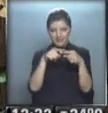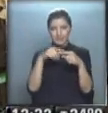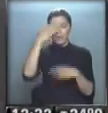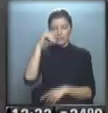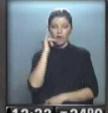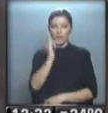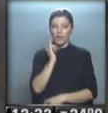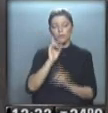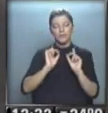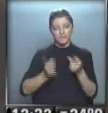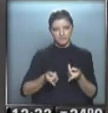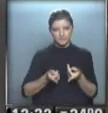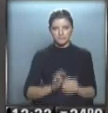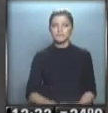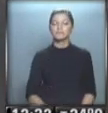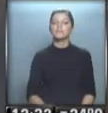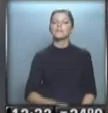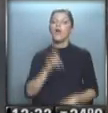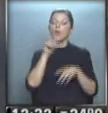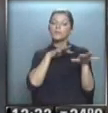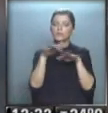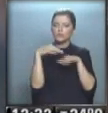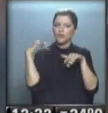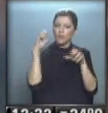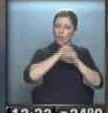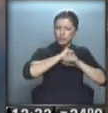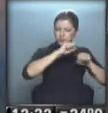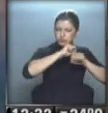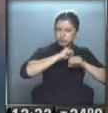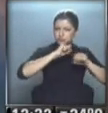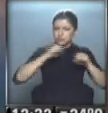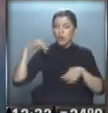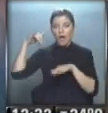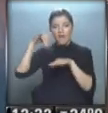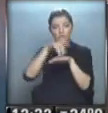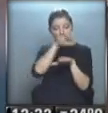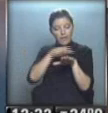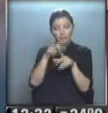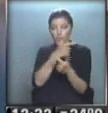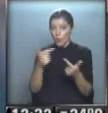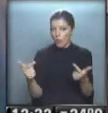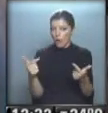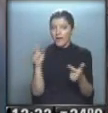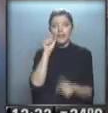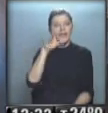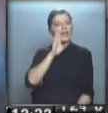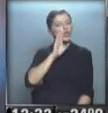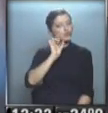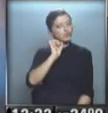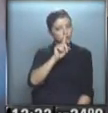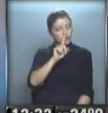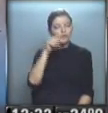ese tema. Los ataques llevados a cabo por aviones no tripulados de los Estados Unidos